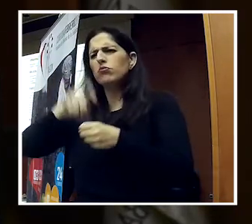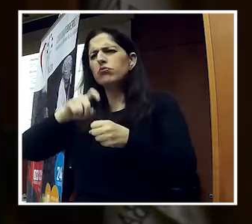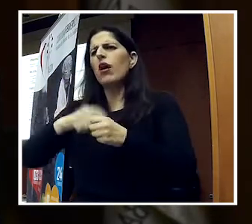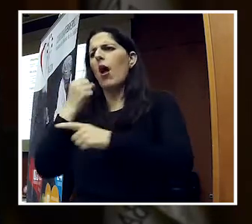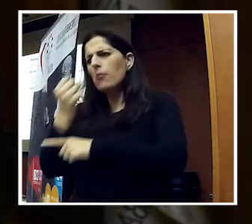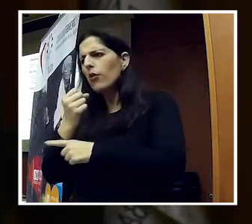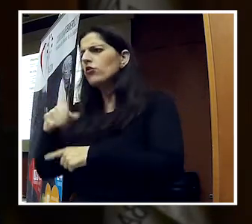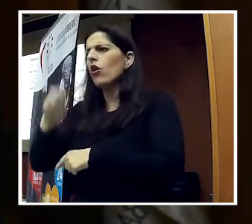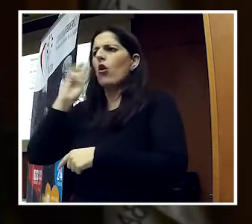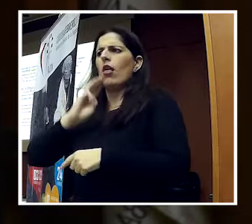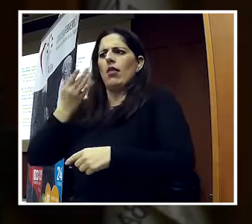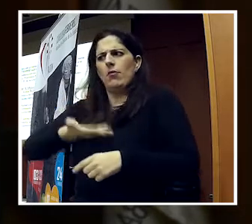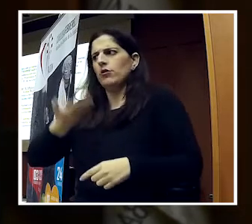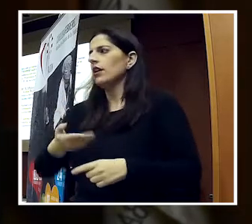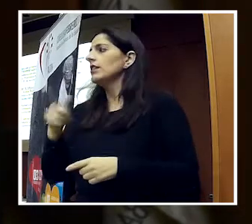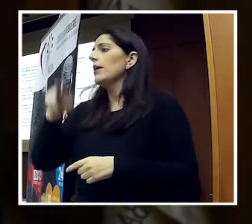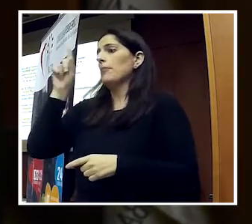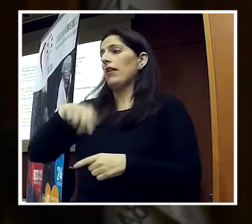largo de los 4 sábados de este mes de febrero.